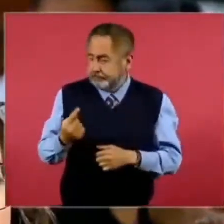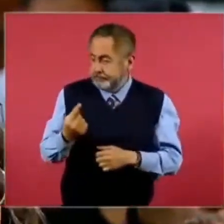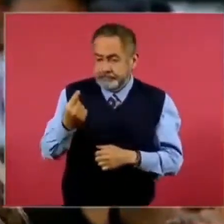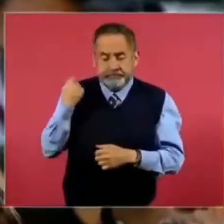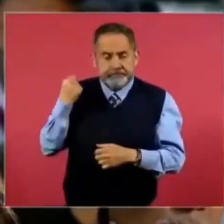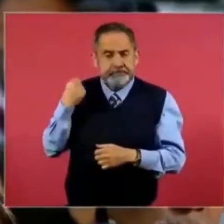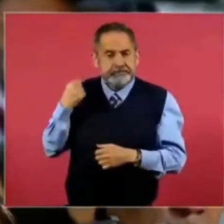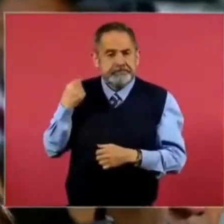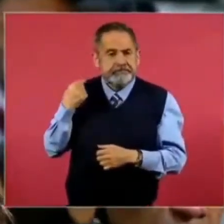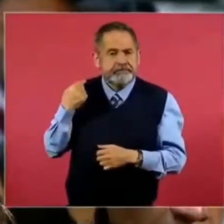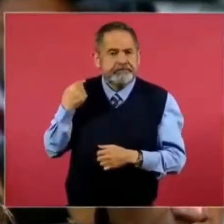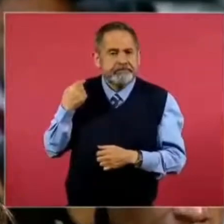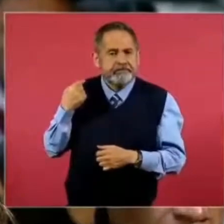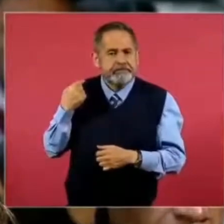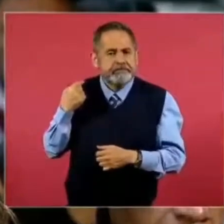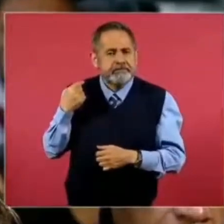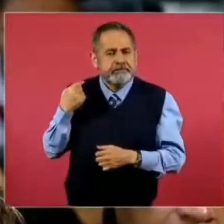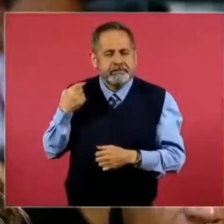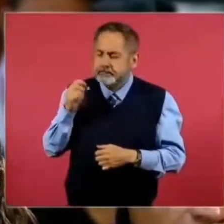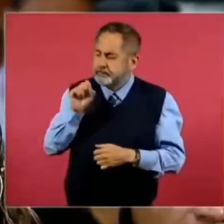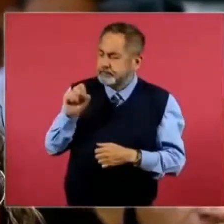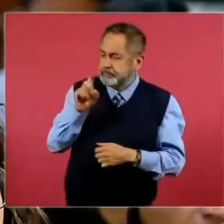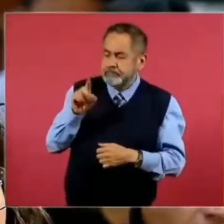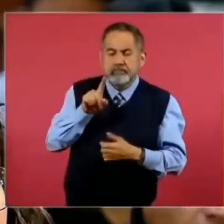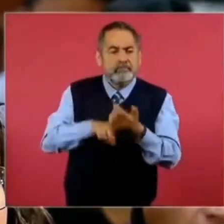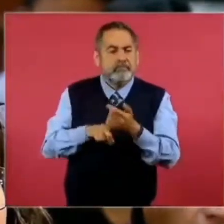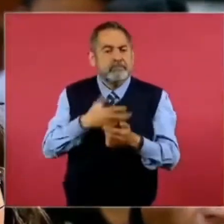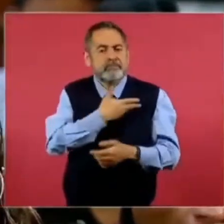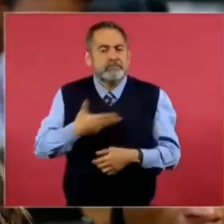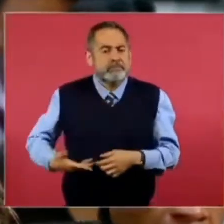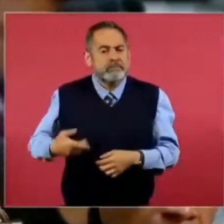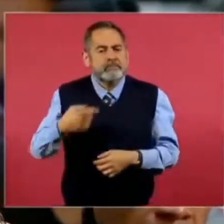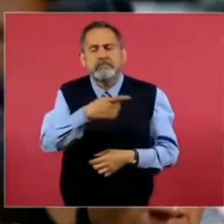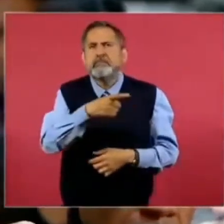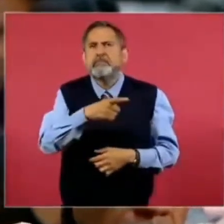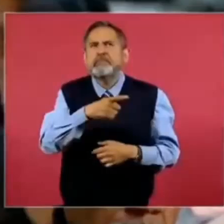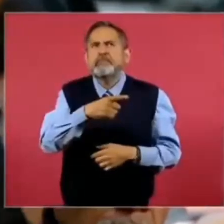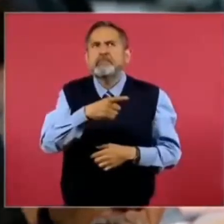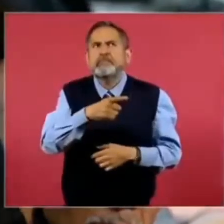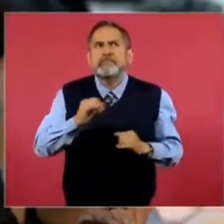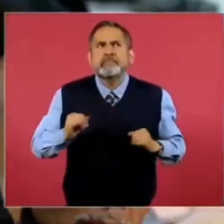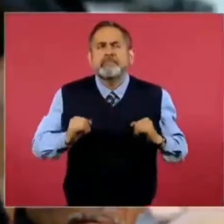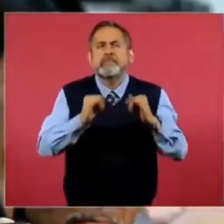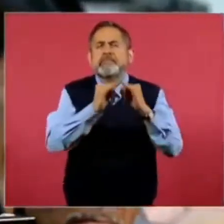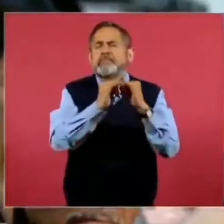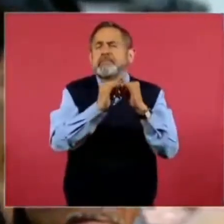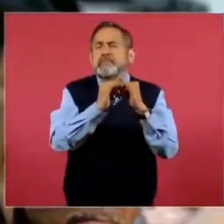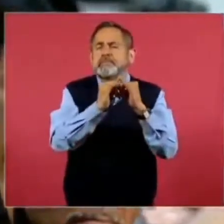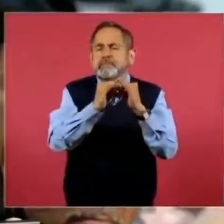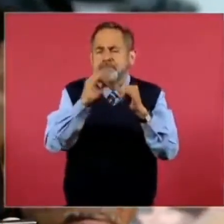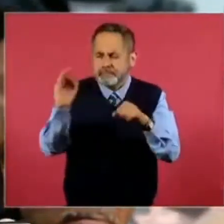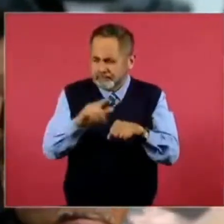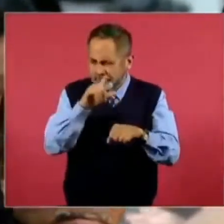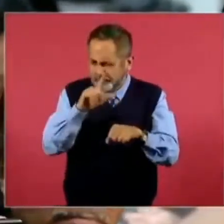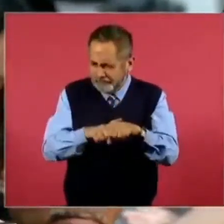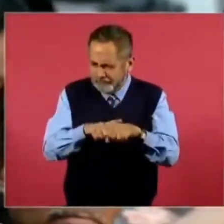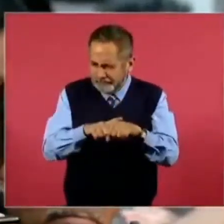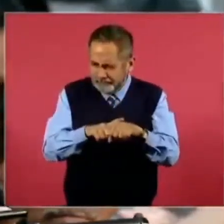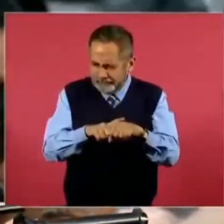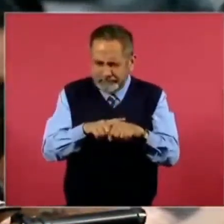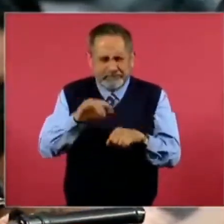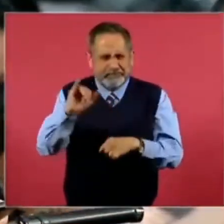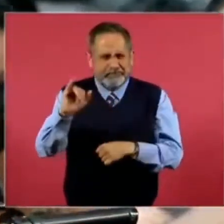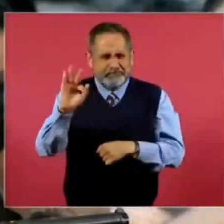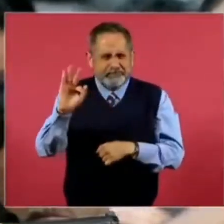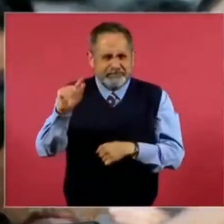semana el presidente del Instituto Federal, del Instituto Federal de